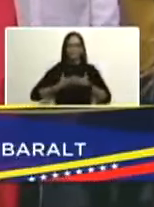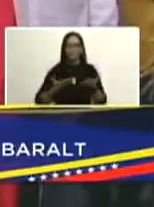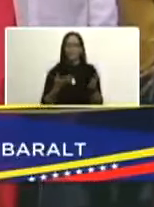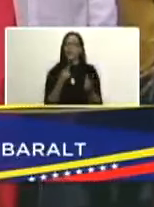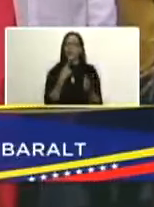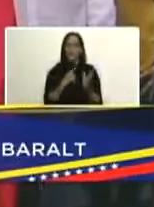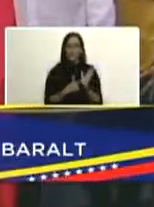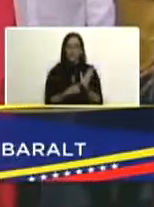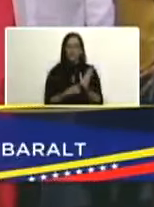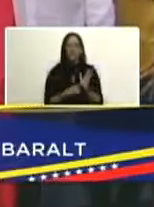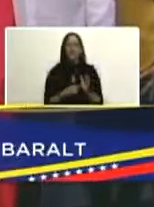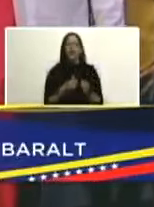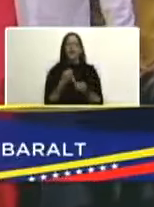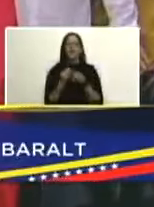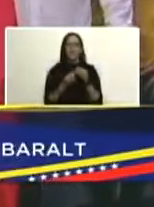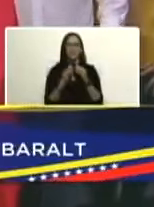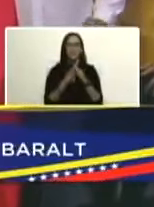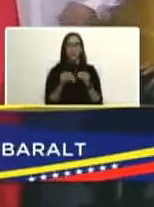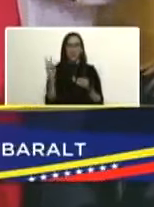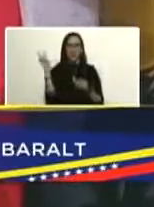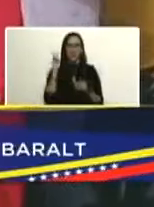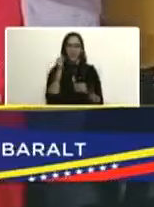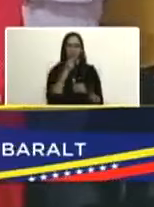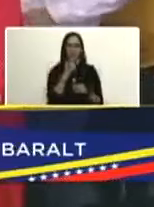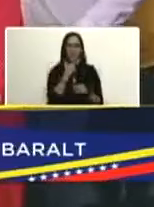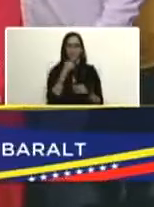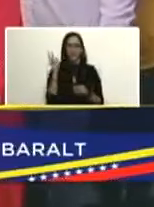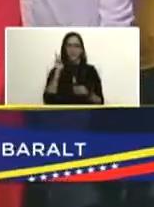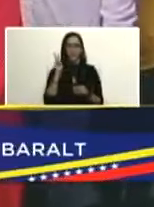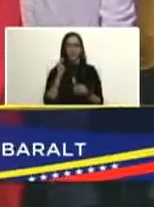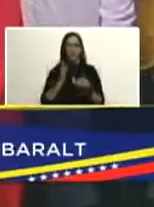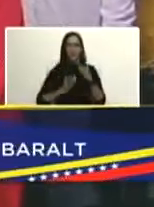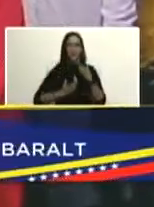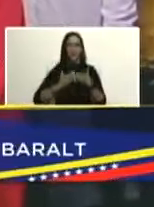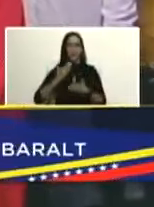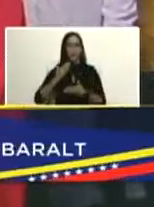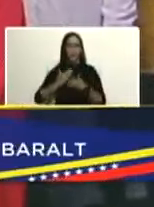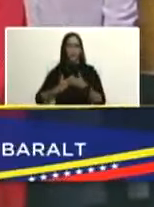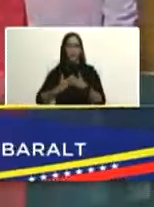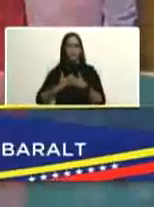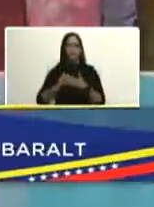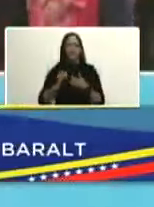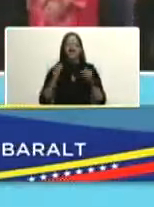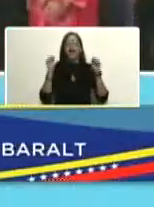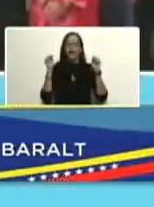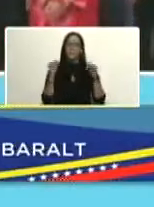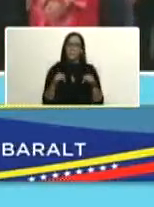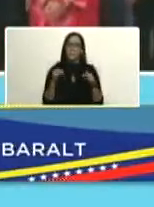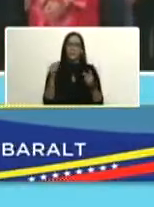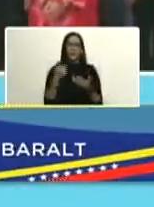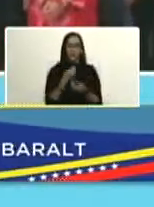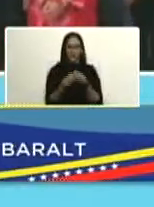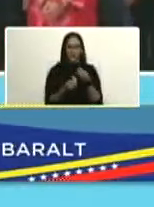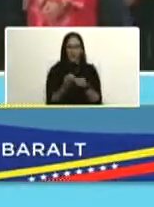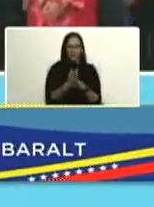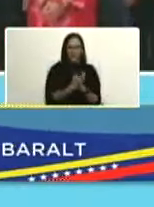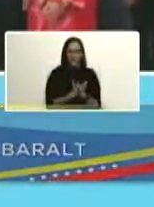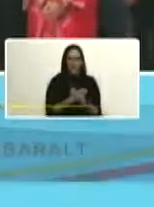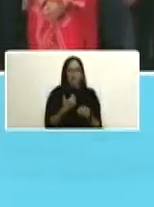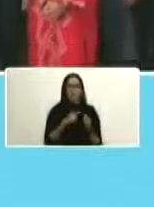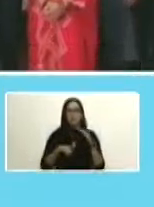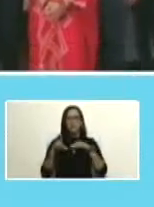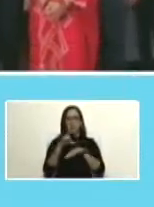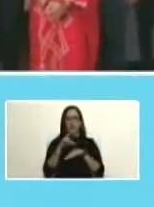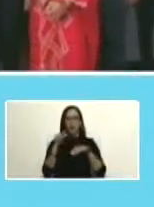decir, garantizando la Venezuela bonita, la Venezuela de la robótica. Presidente, aquí en esta, lo que antes era Liceo